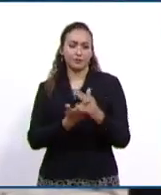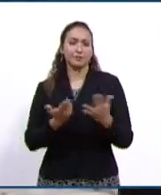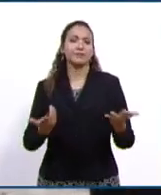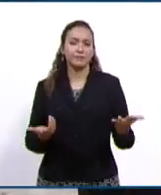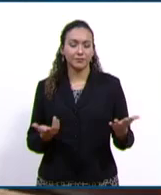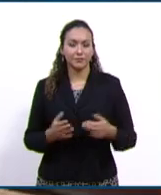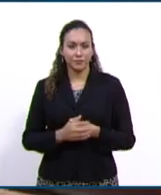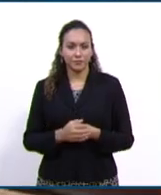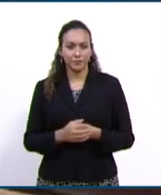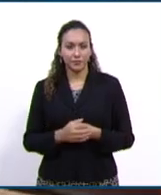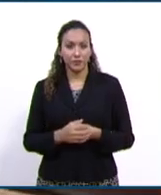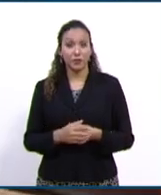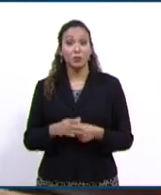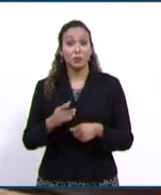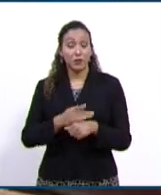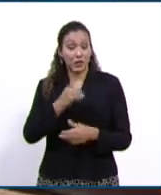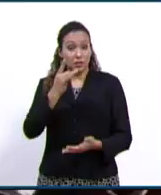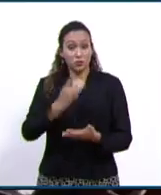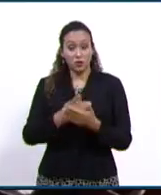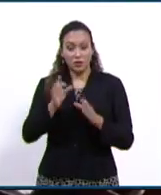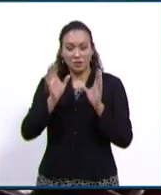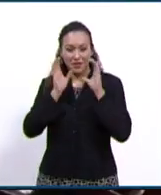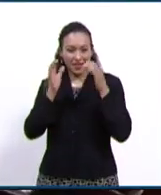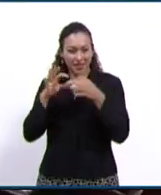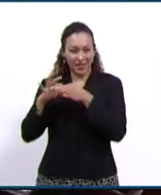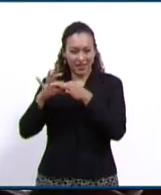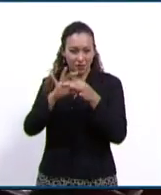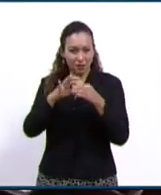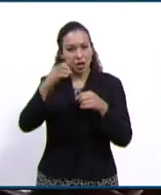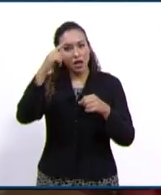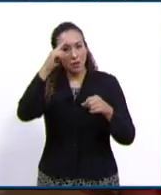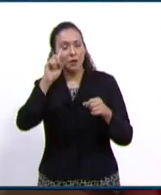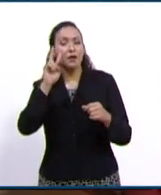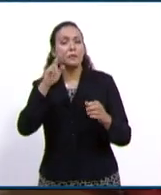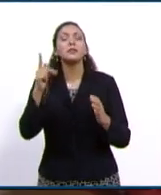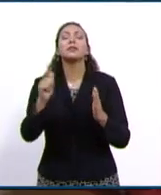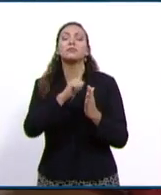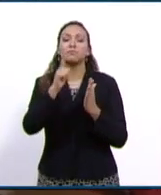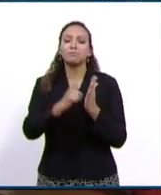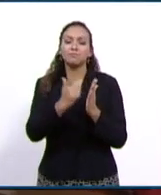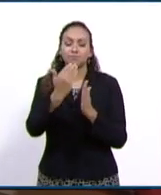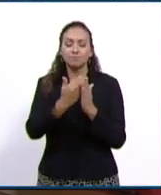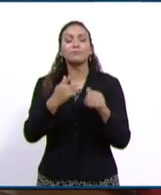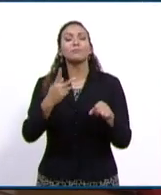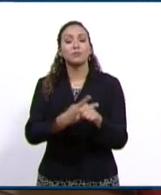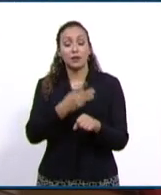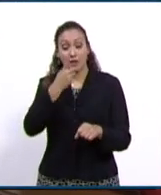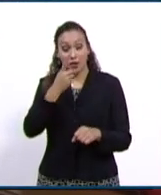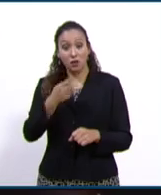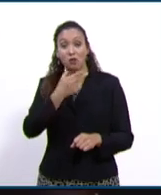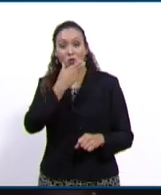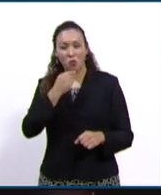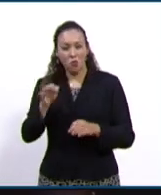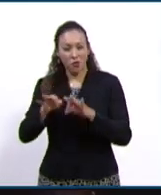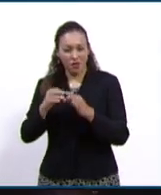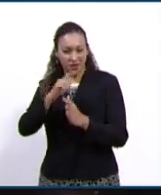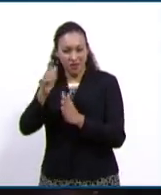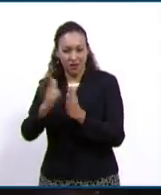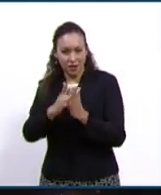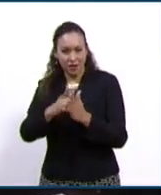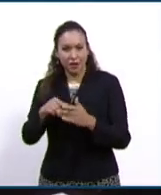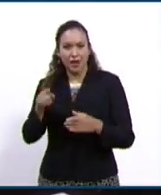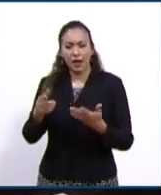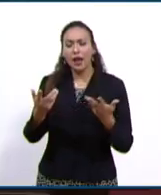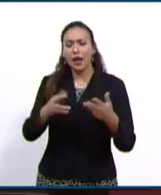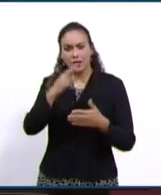por invadir la competencia exclusiva del Congreso de la Unión para legislar en esa materia. Resolvió que el legislador local no incurrió en una omisión